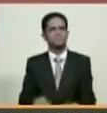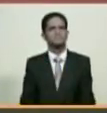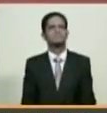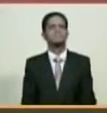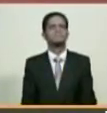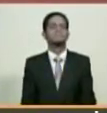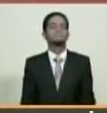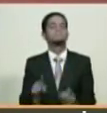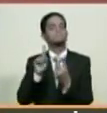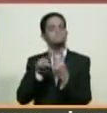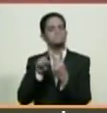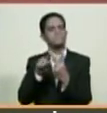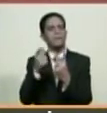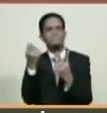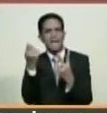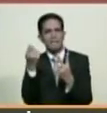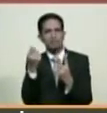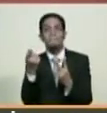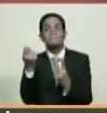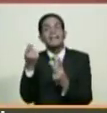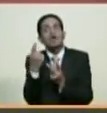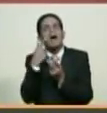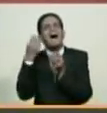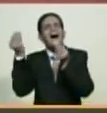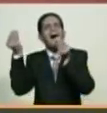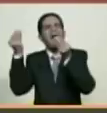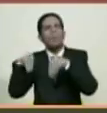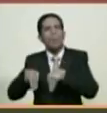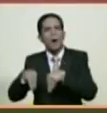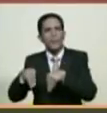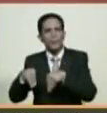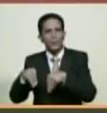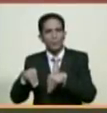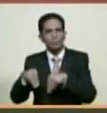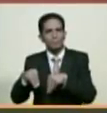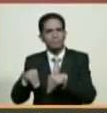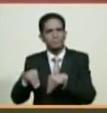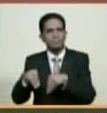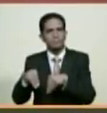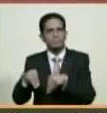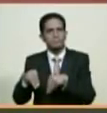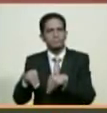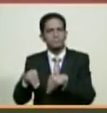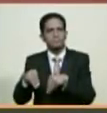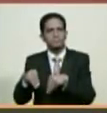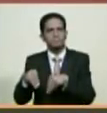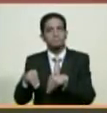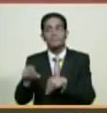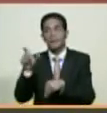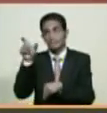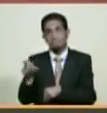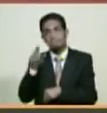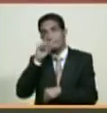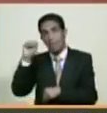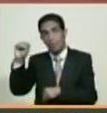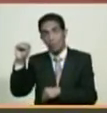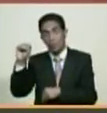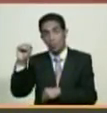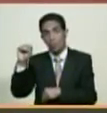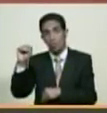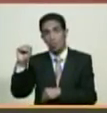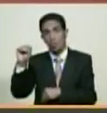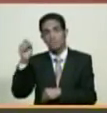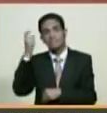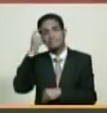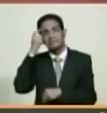los precios, son precios acordados, ¿no? Incluso el presidente Maduro, el